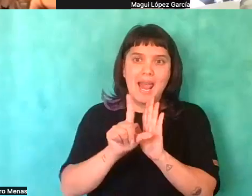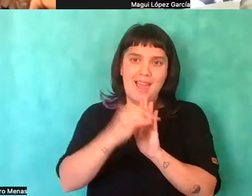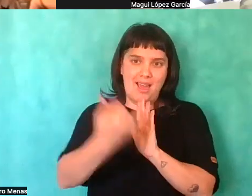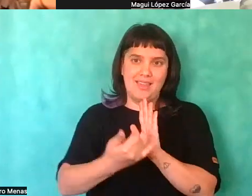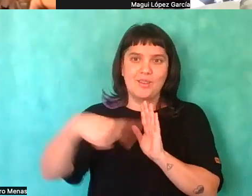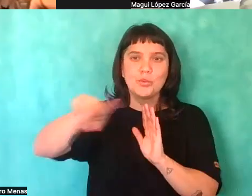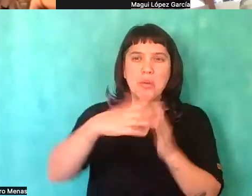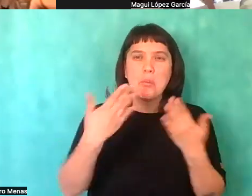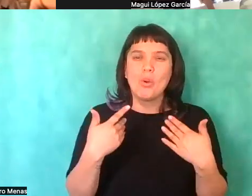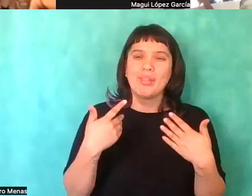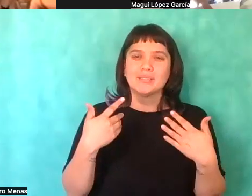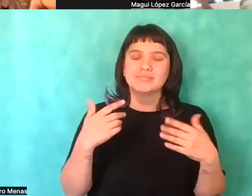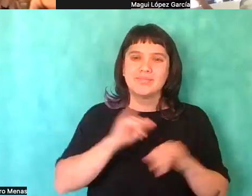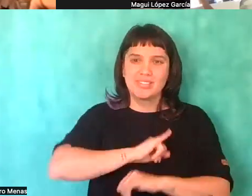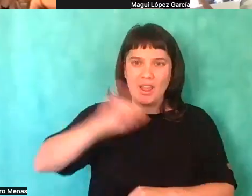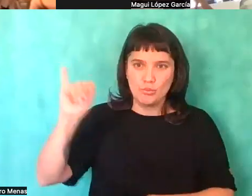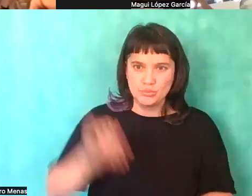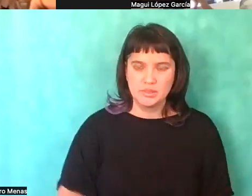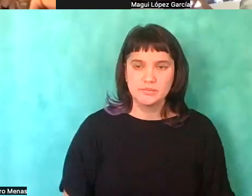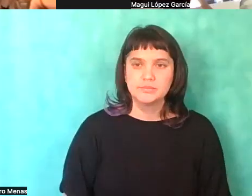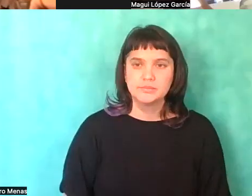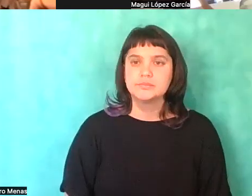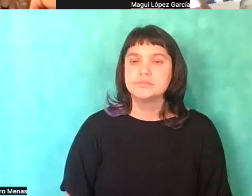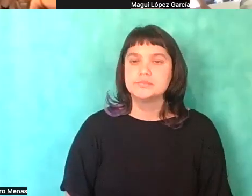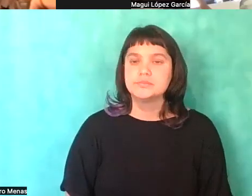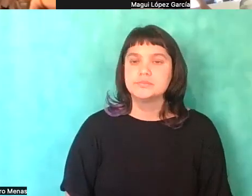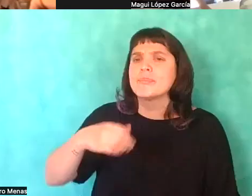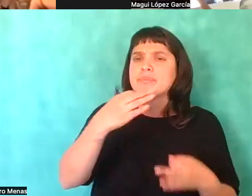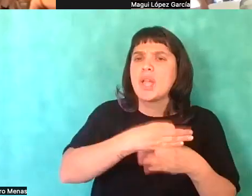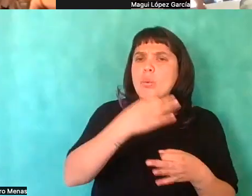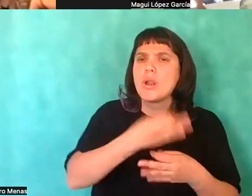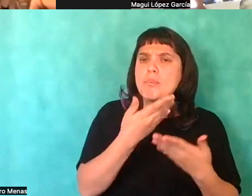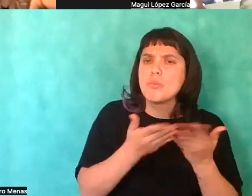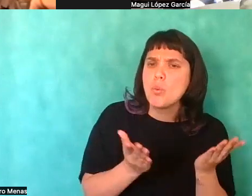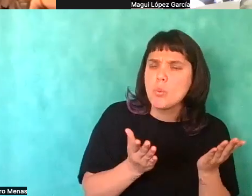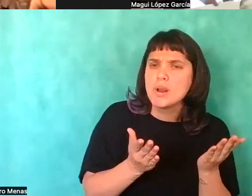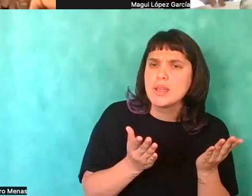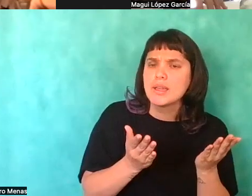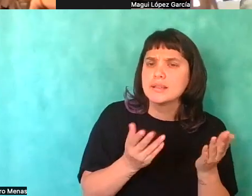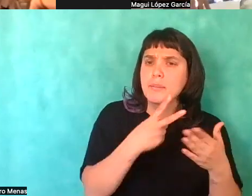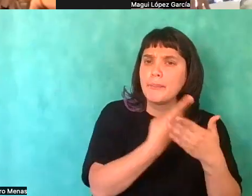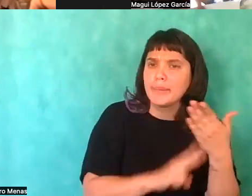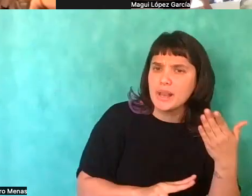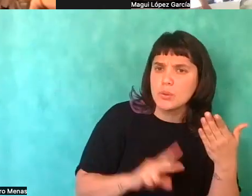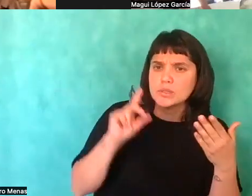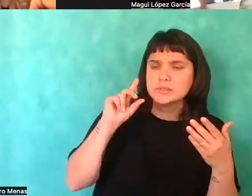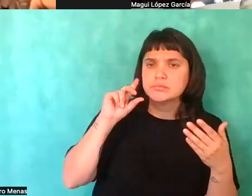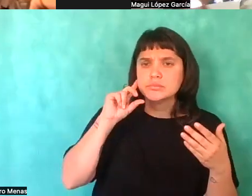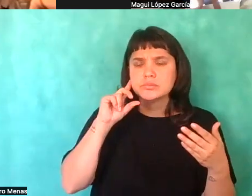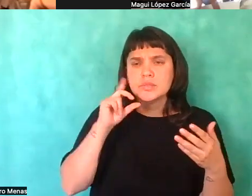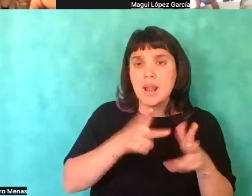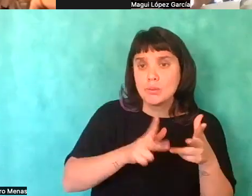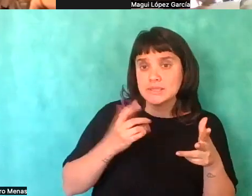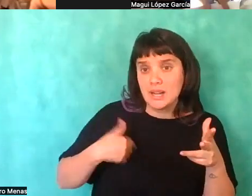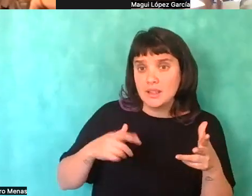genera transformaciones. Hoy por hoy, escuelas públicas bilingües sordo-español, lengua de señas argentina-español, ¿existen?